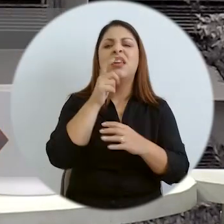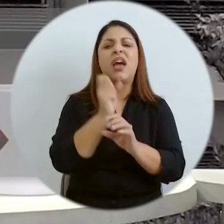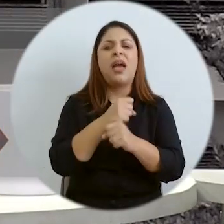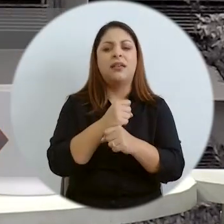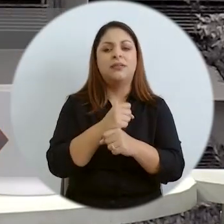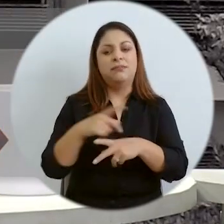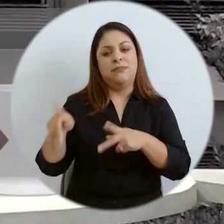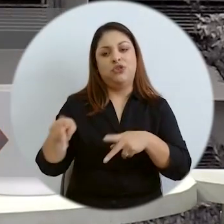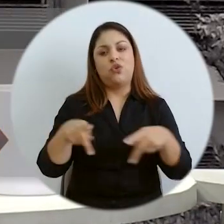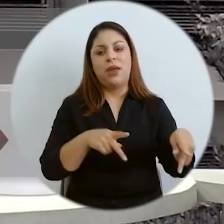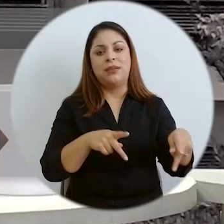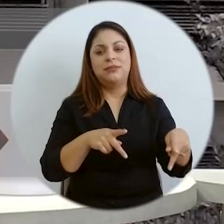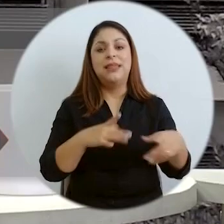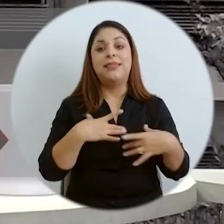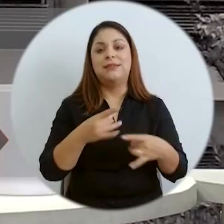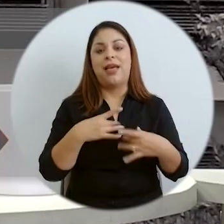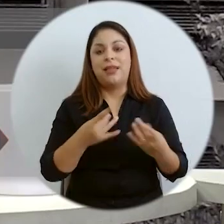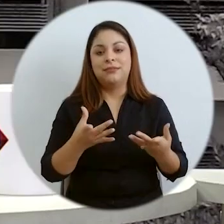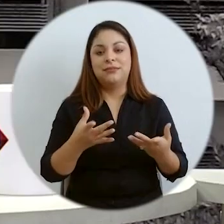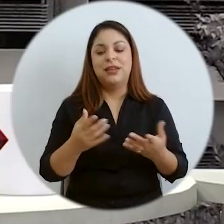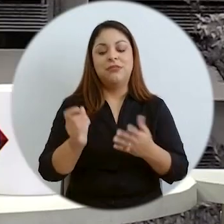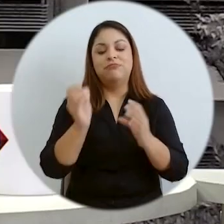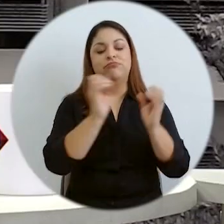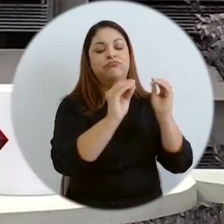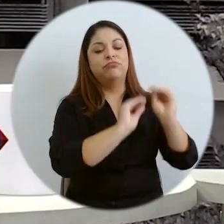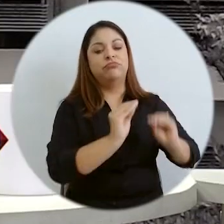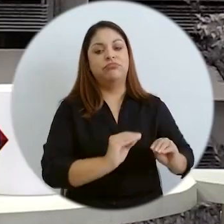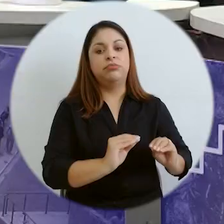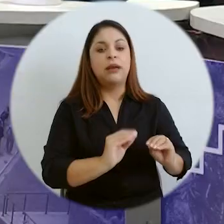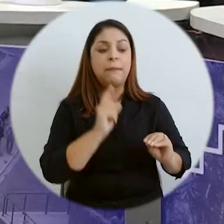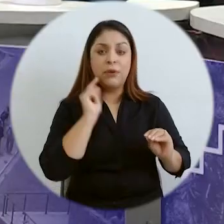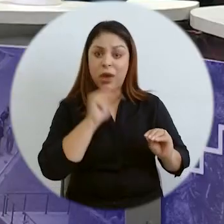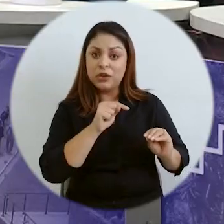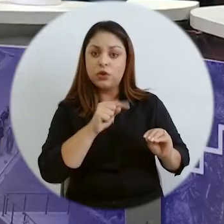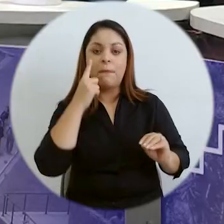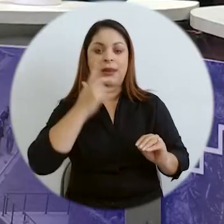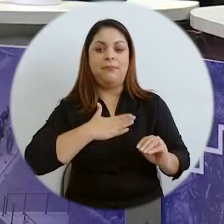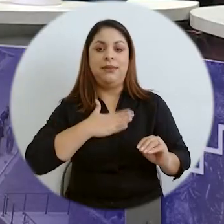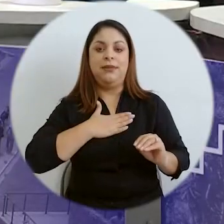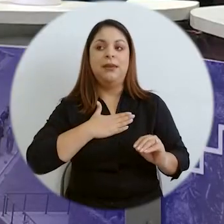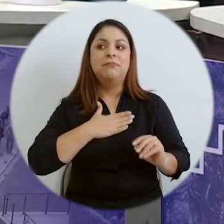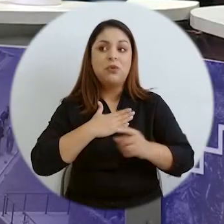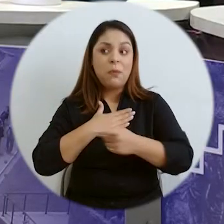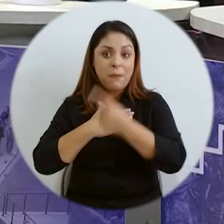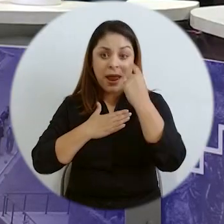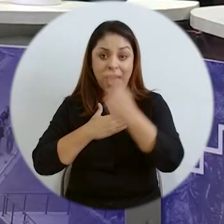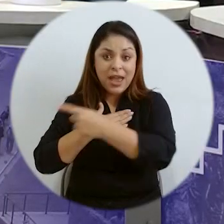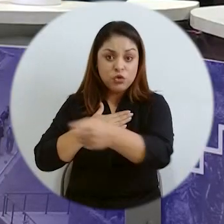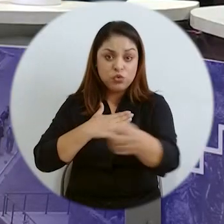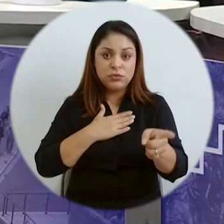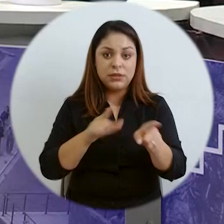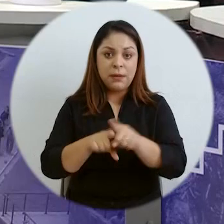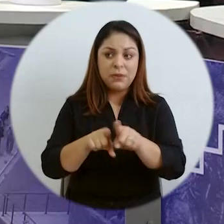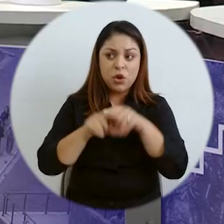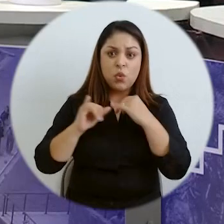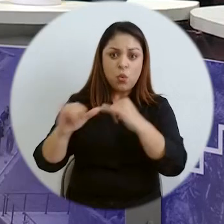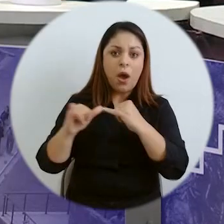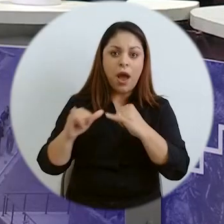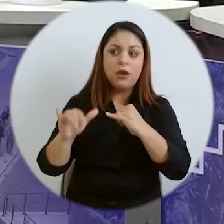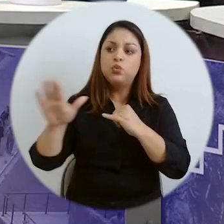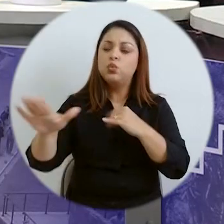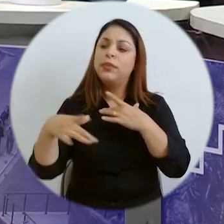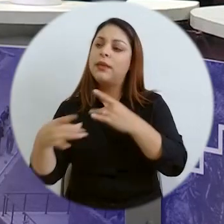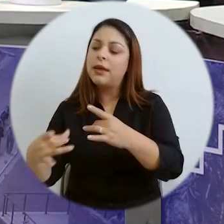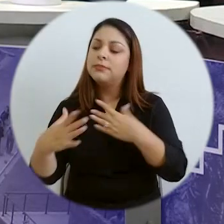partes interesadas, y no necesariamente siempre se velan los intereses de todas esas partes interesadas en un plan regulador. Y eso es algo